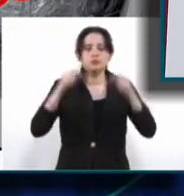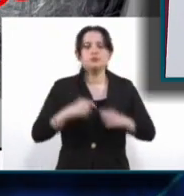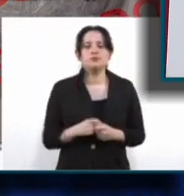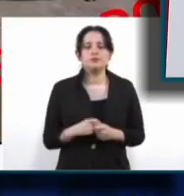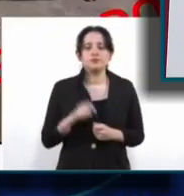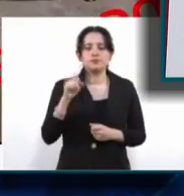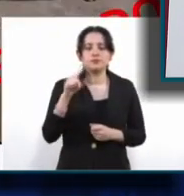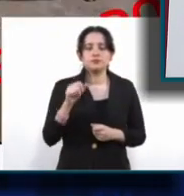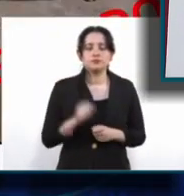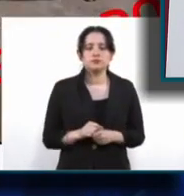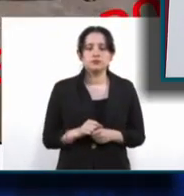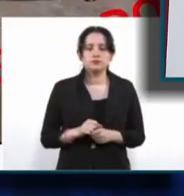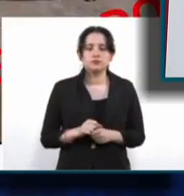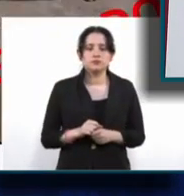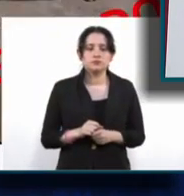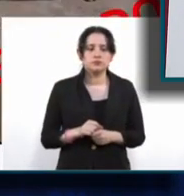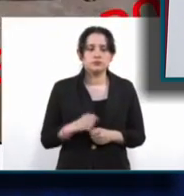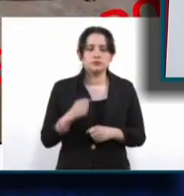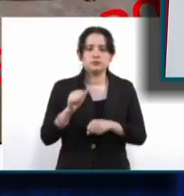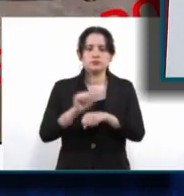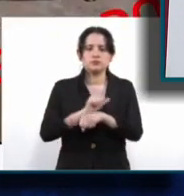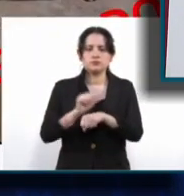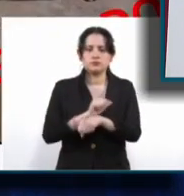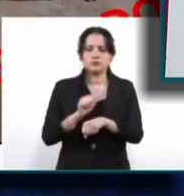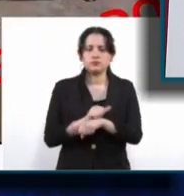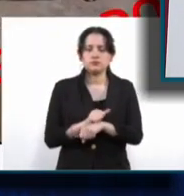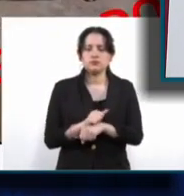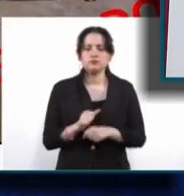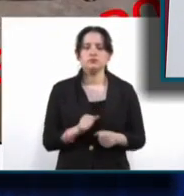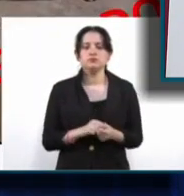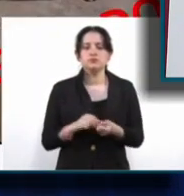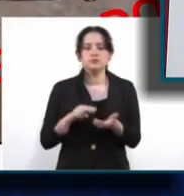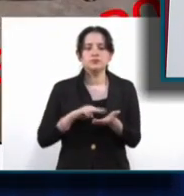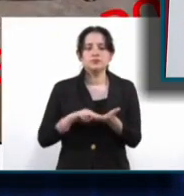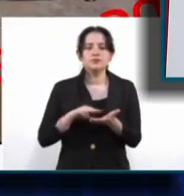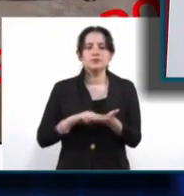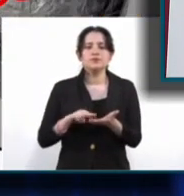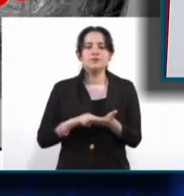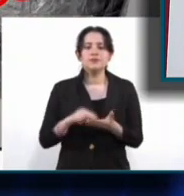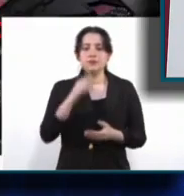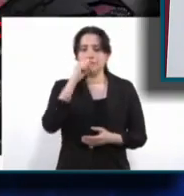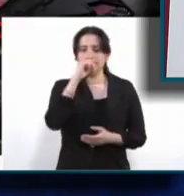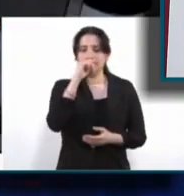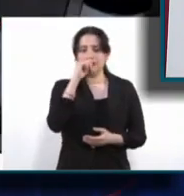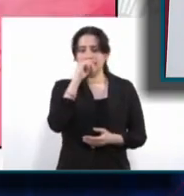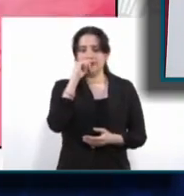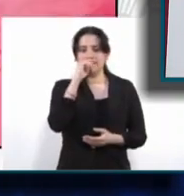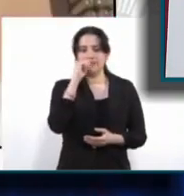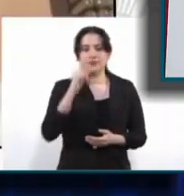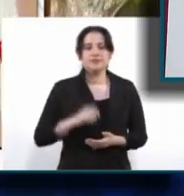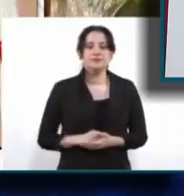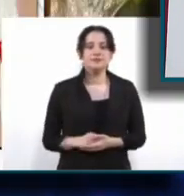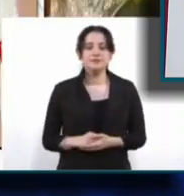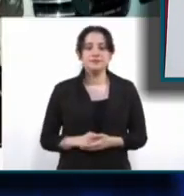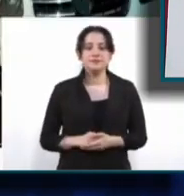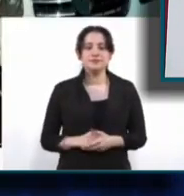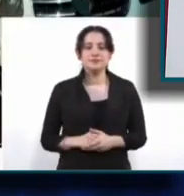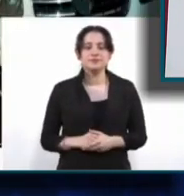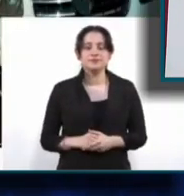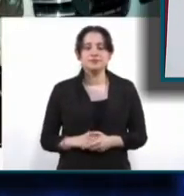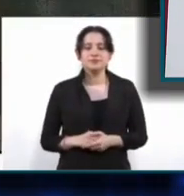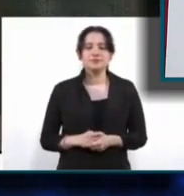estaremos preparando como fiscalía la acción penal por el delito de homicidio en grado de tentativa